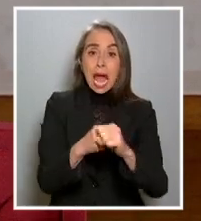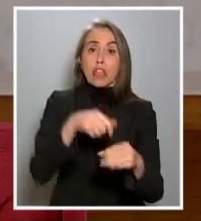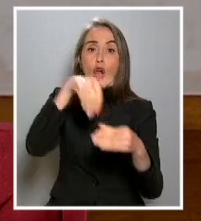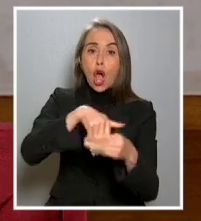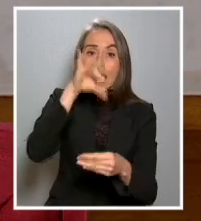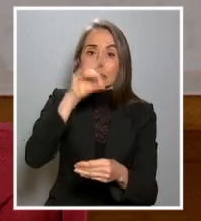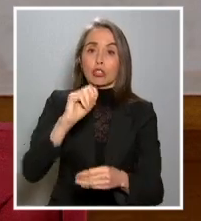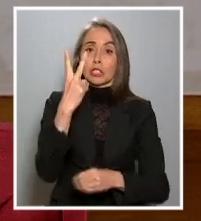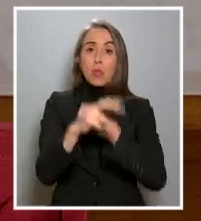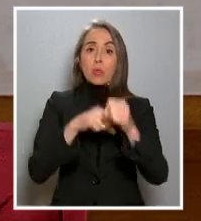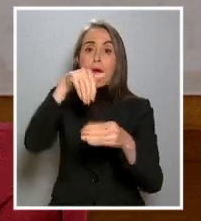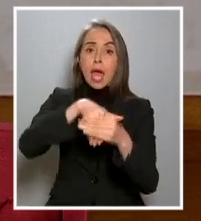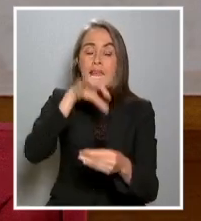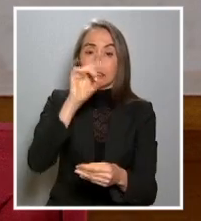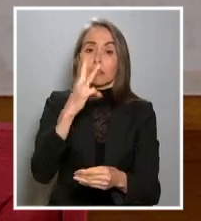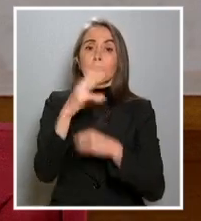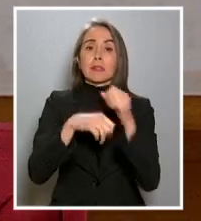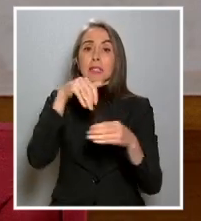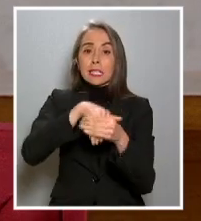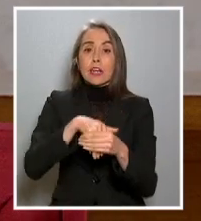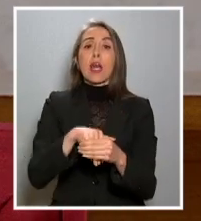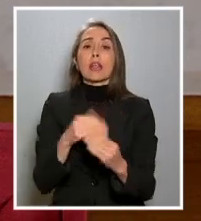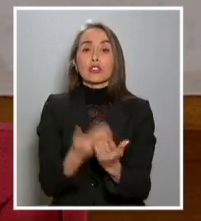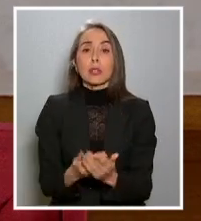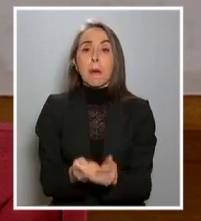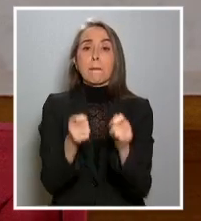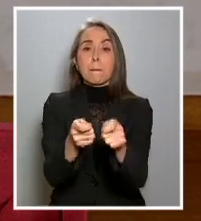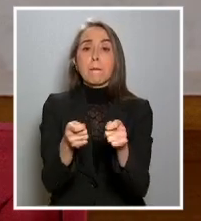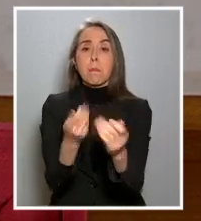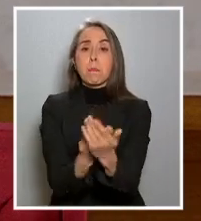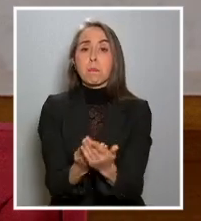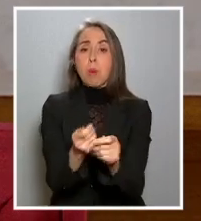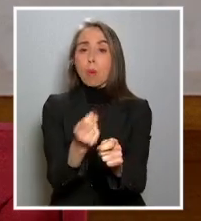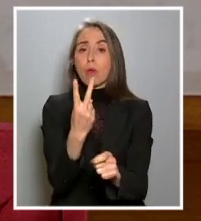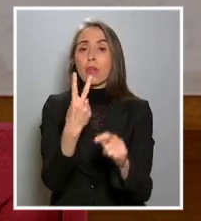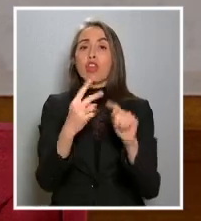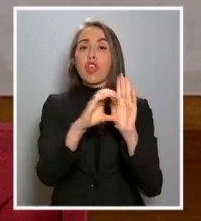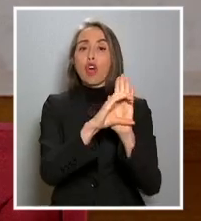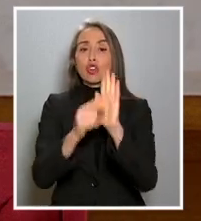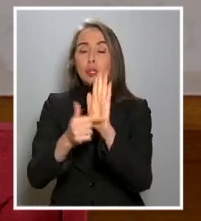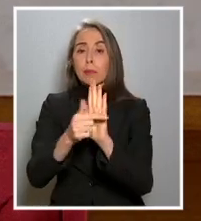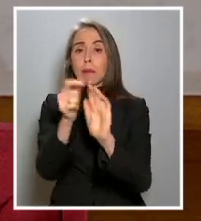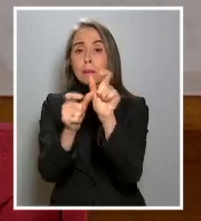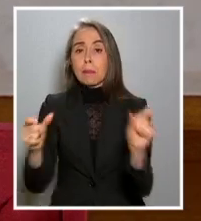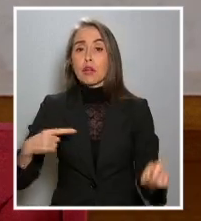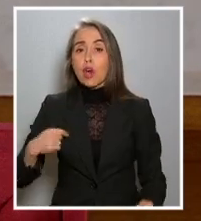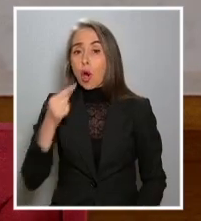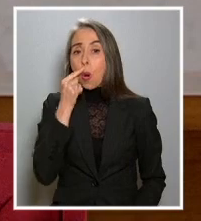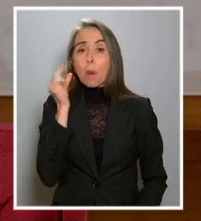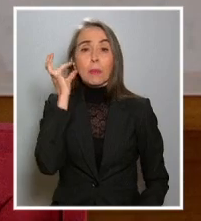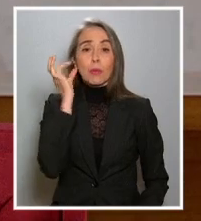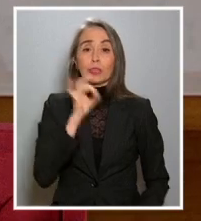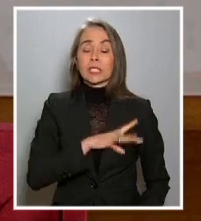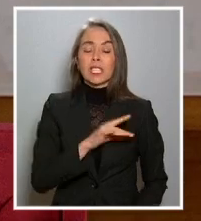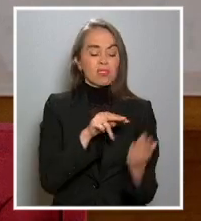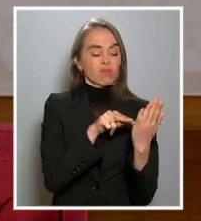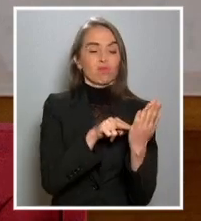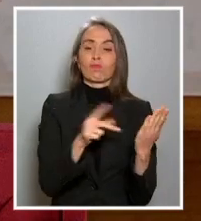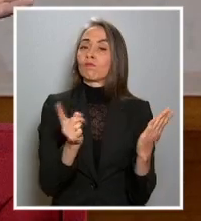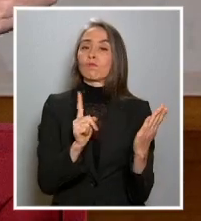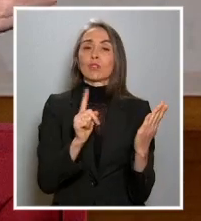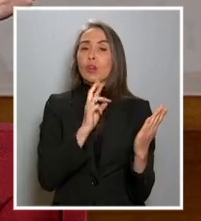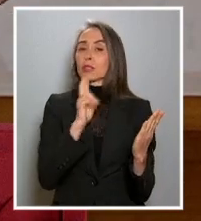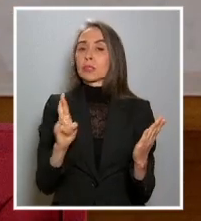de este proceso a dos propuestas constitucionales, pero ninguna logró satisfacer las aspiraciones de las y los chilenos.